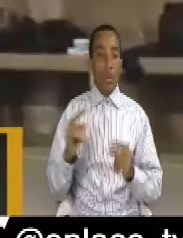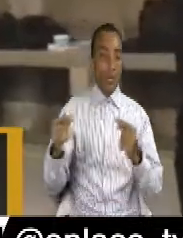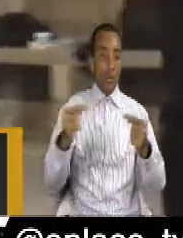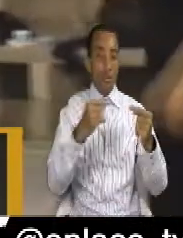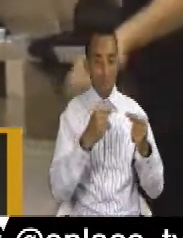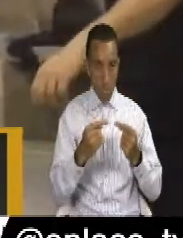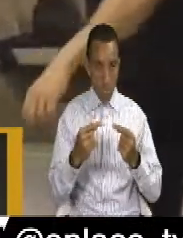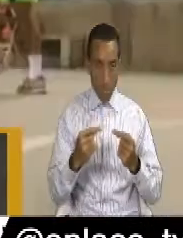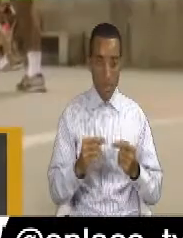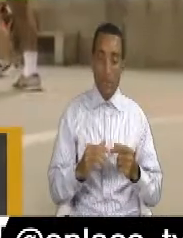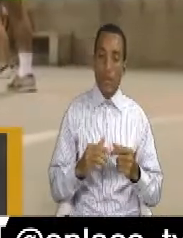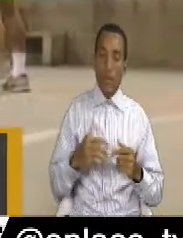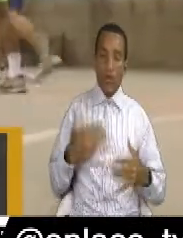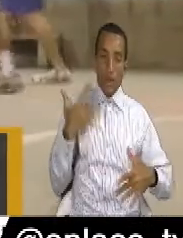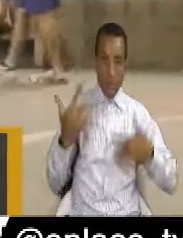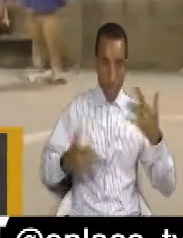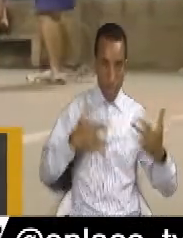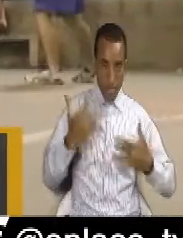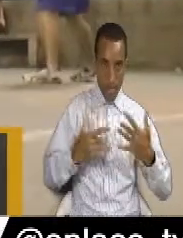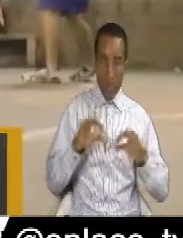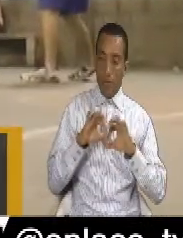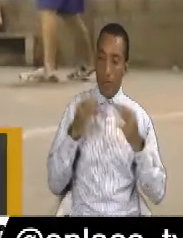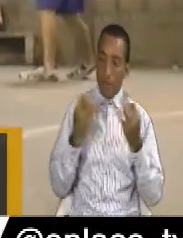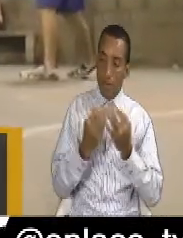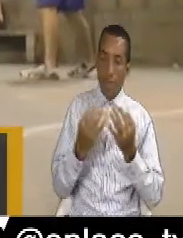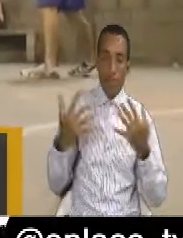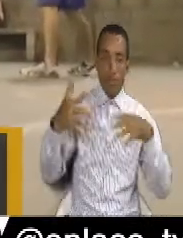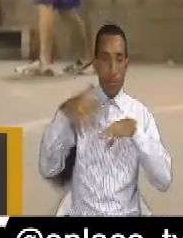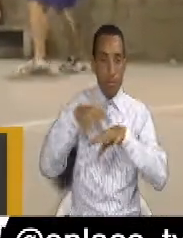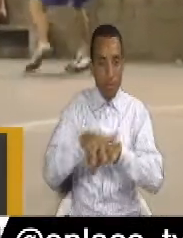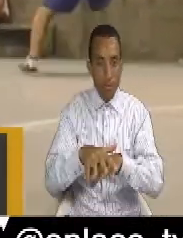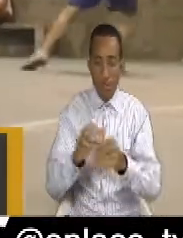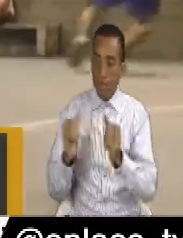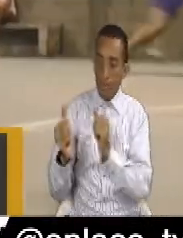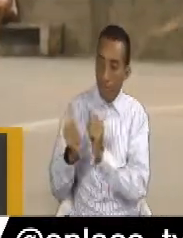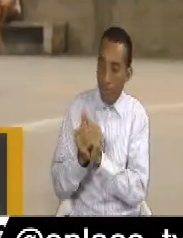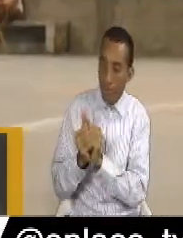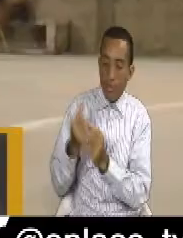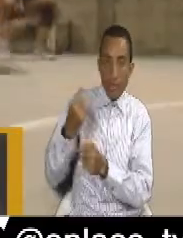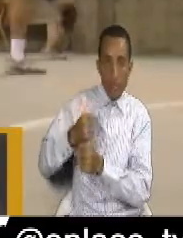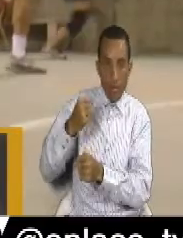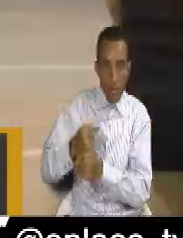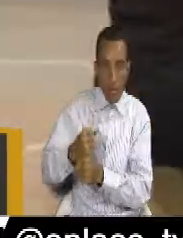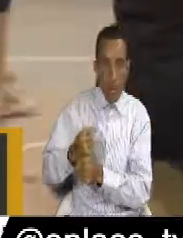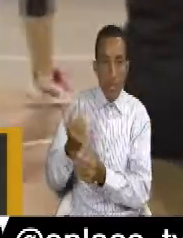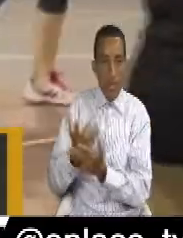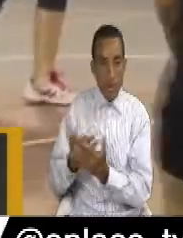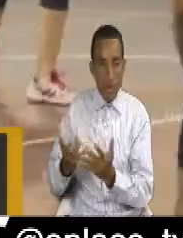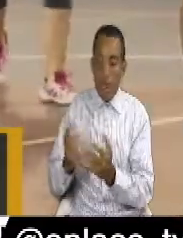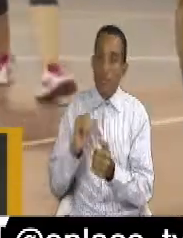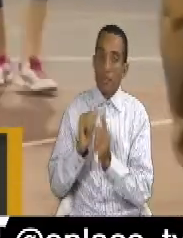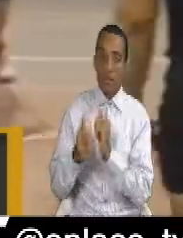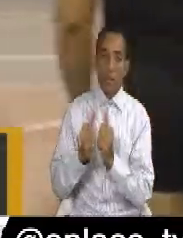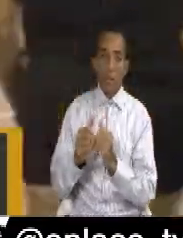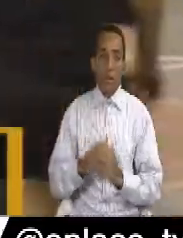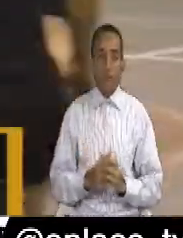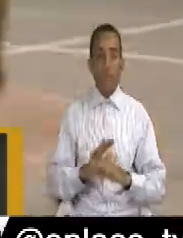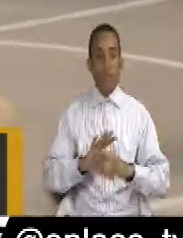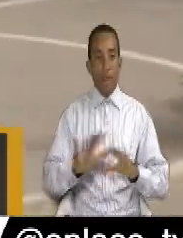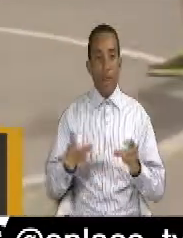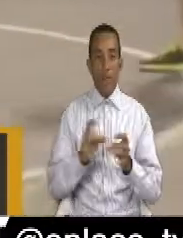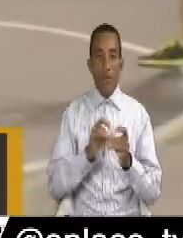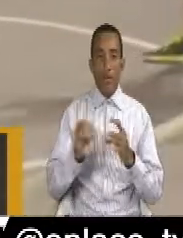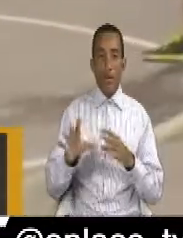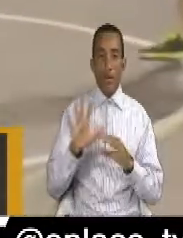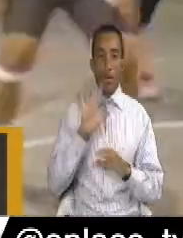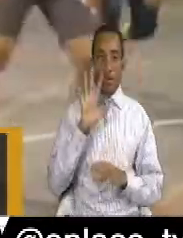y recreativo busca integrar a las familias, amigos y compañeros de trabajo mediante el deporte. Ya se encuentra en su fecha número 5